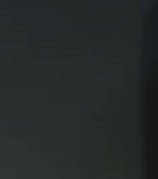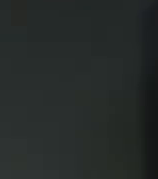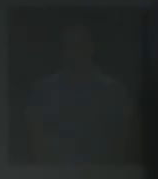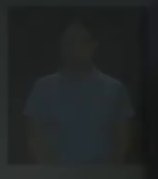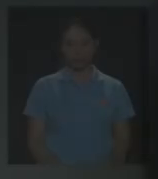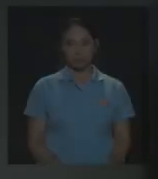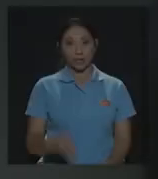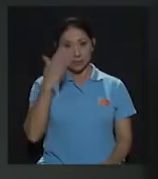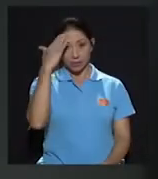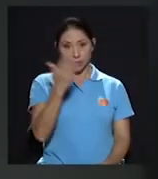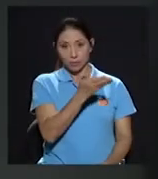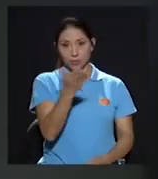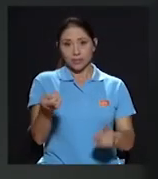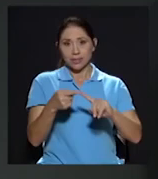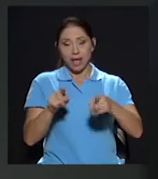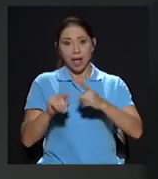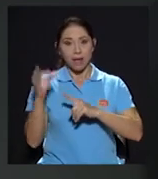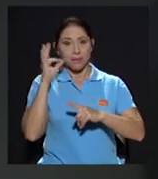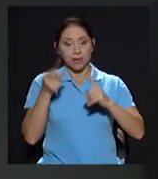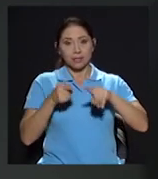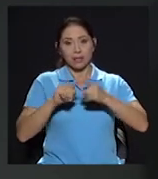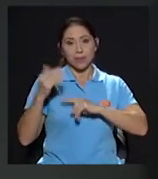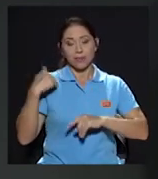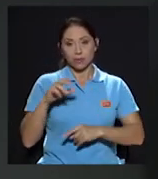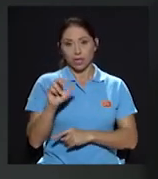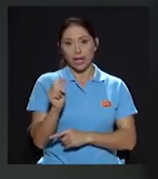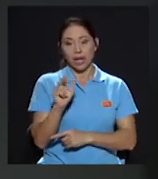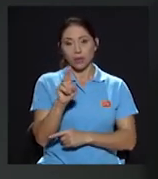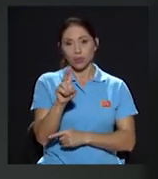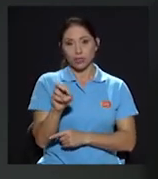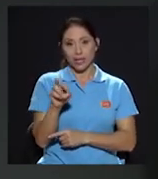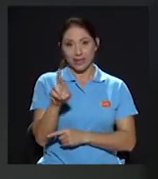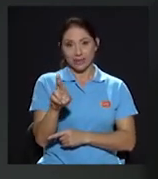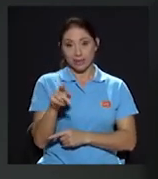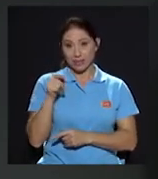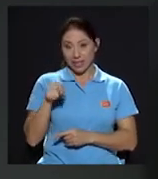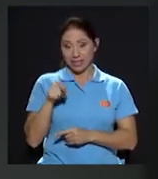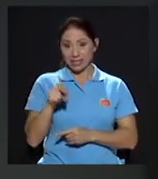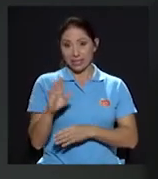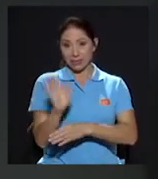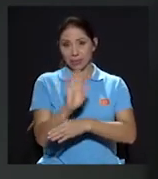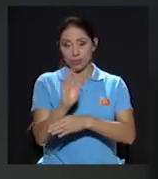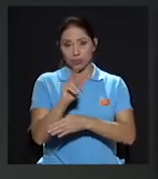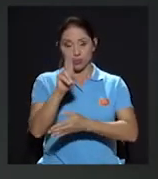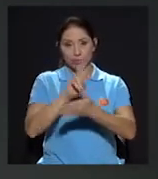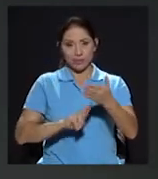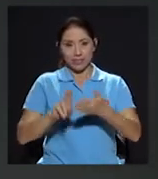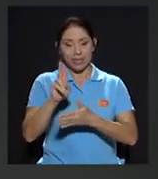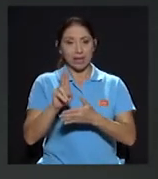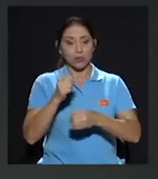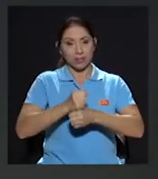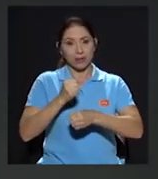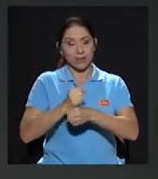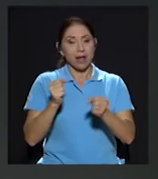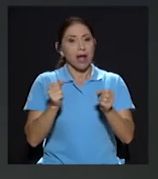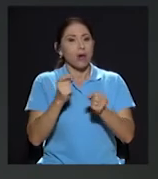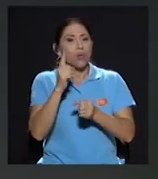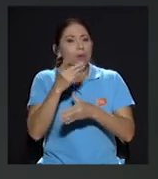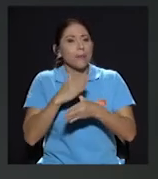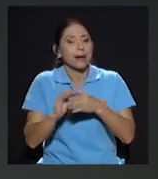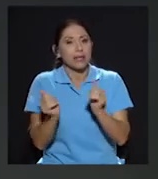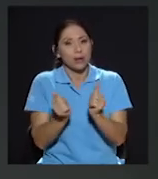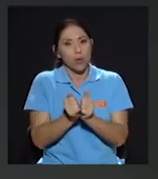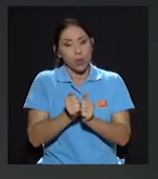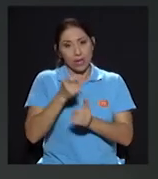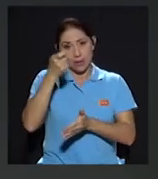los saludamos amigas y amigos de canal user este medio el televisivo universitario que se paga parcialmente con los